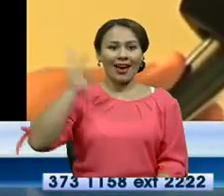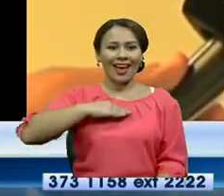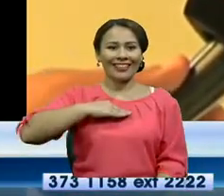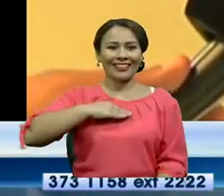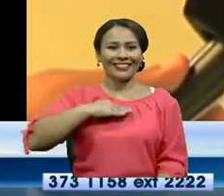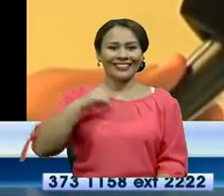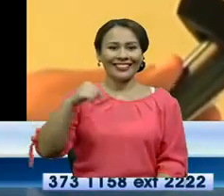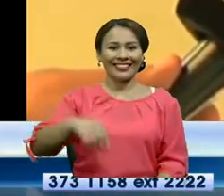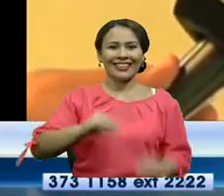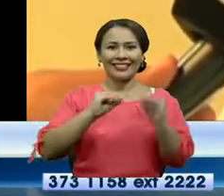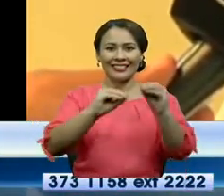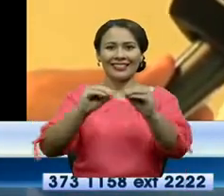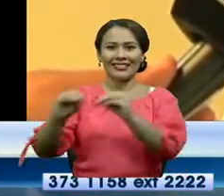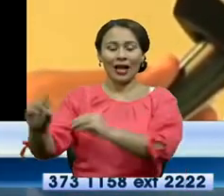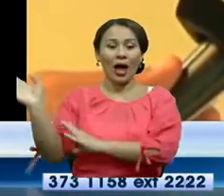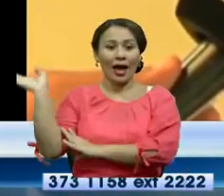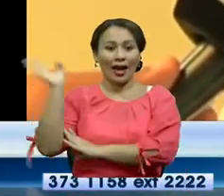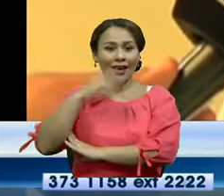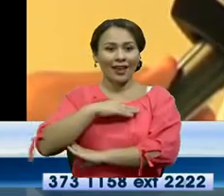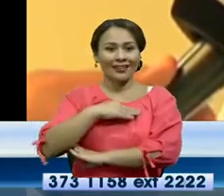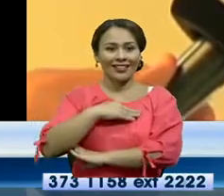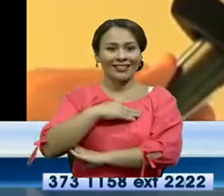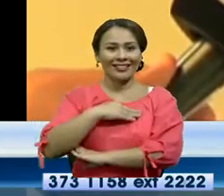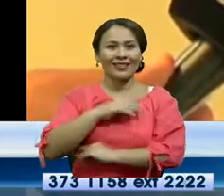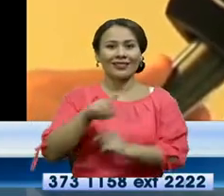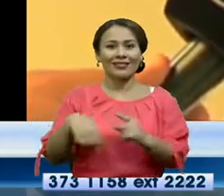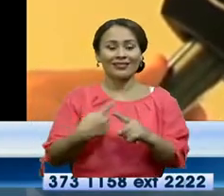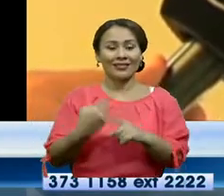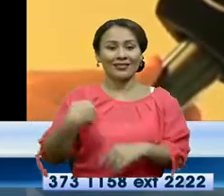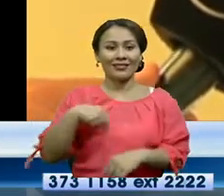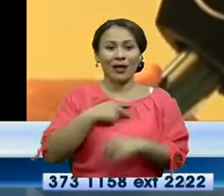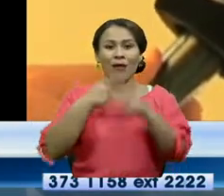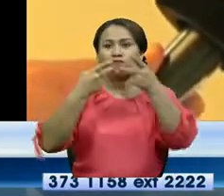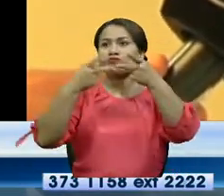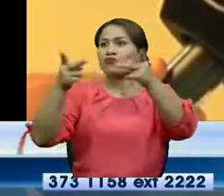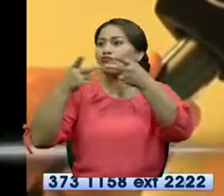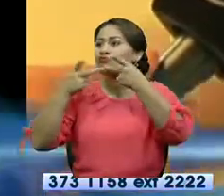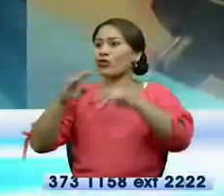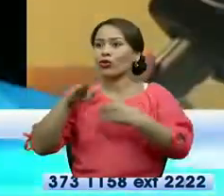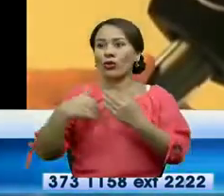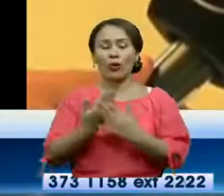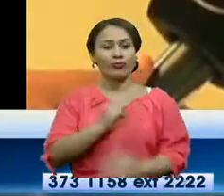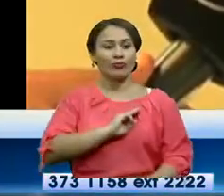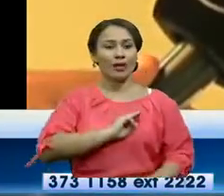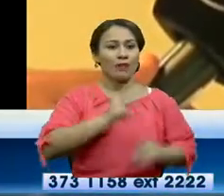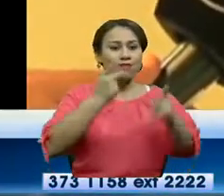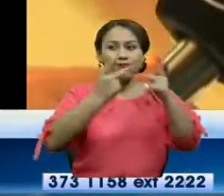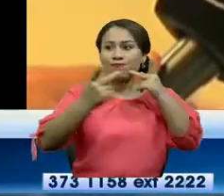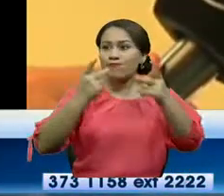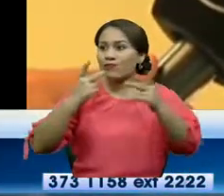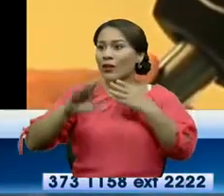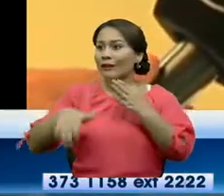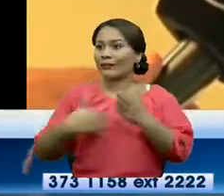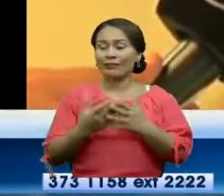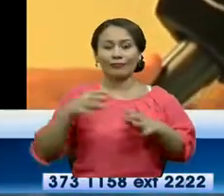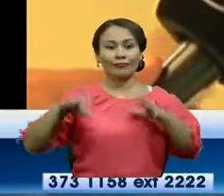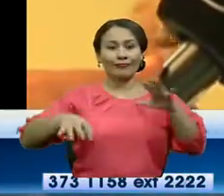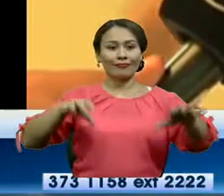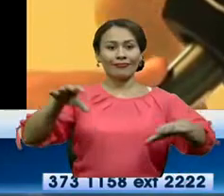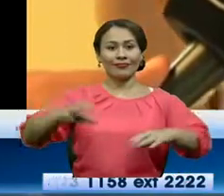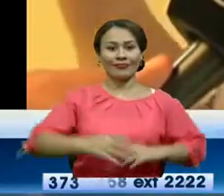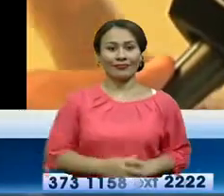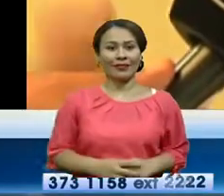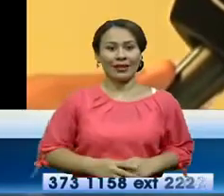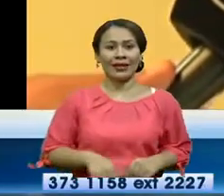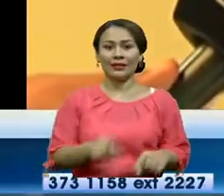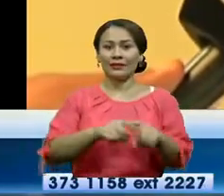aquí cuando hay un curso se abre, se difunde con nuestros carros municipales por todo el sector, por todos los